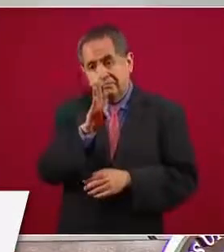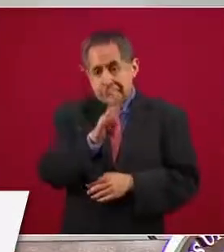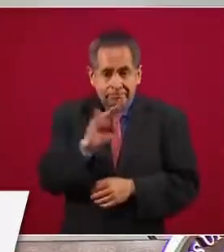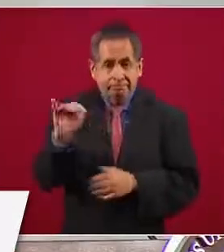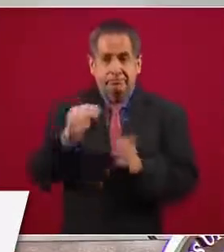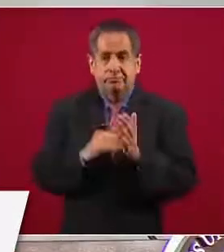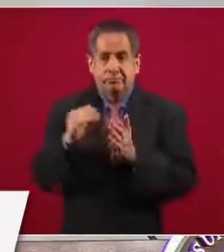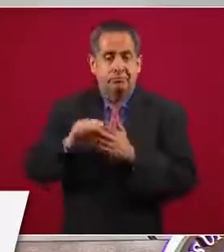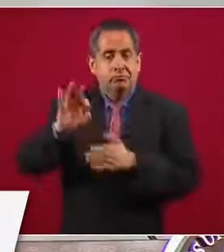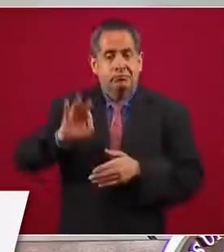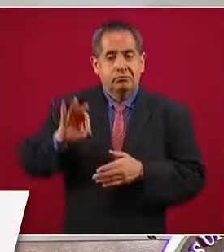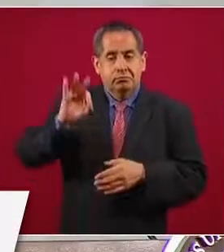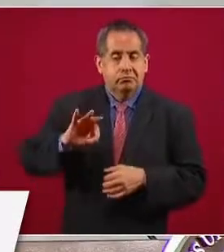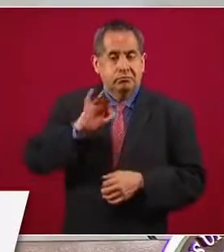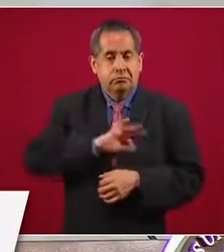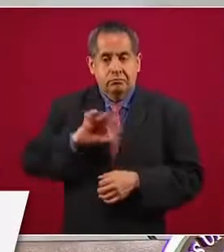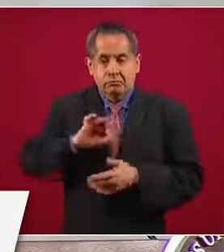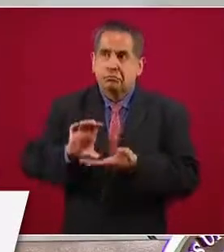de intereses